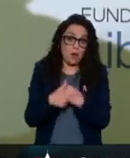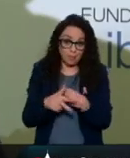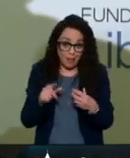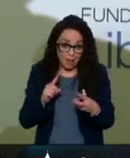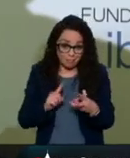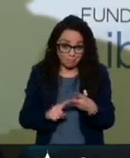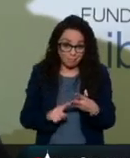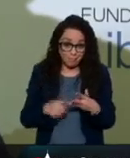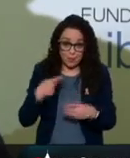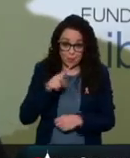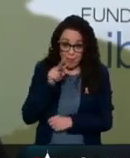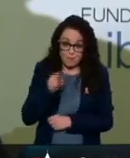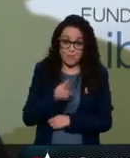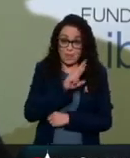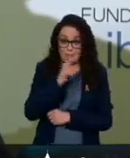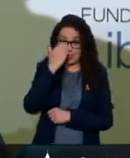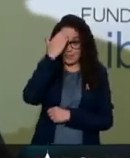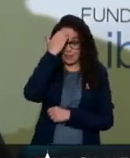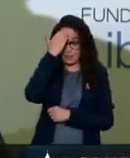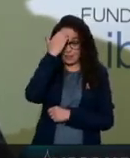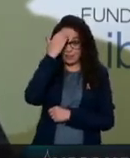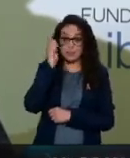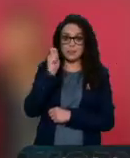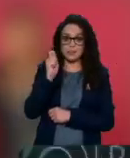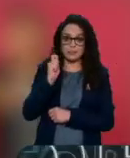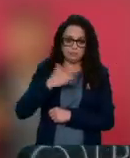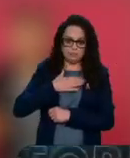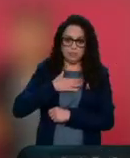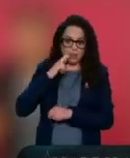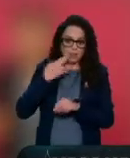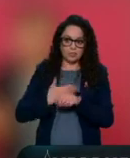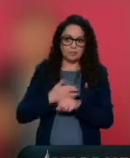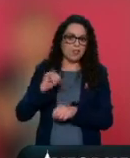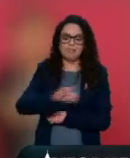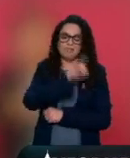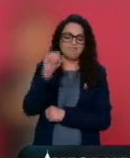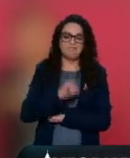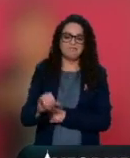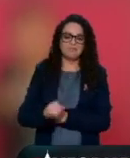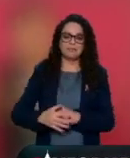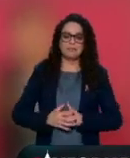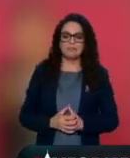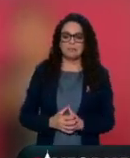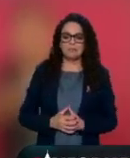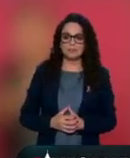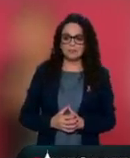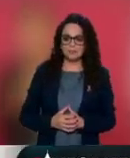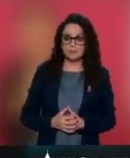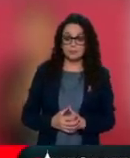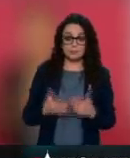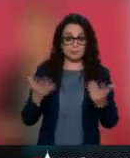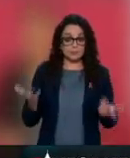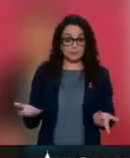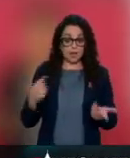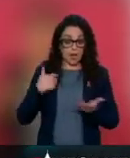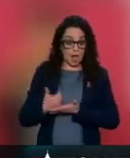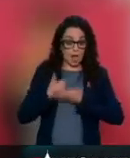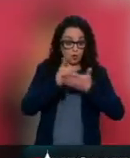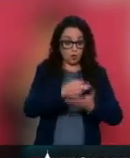nunca se reconoce pues la responsabilidad propia. Si ayudar a los pobres es ser